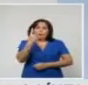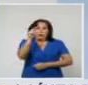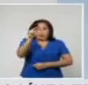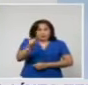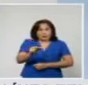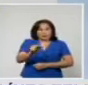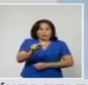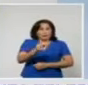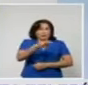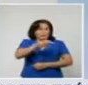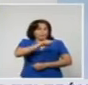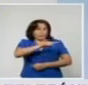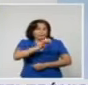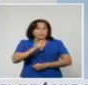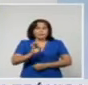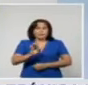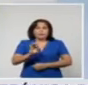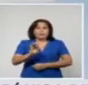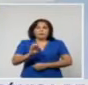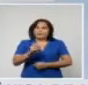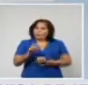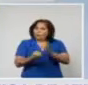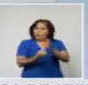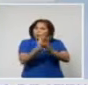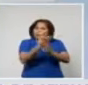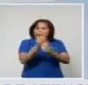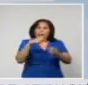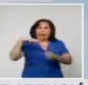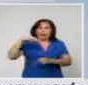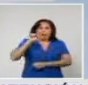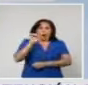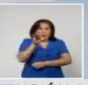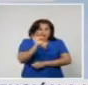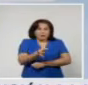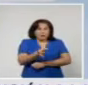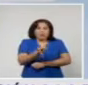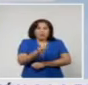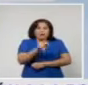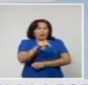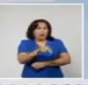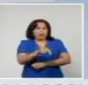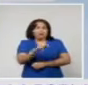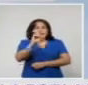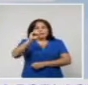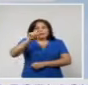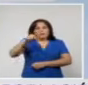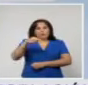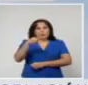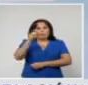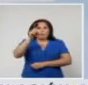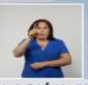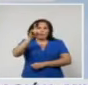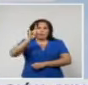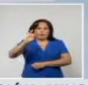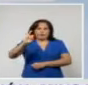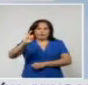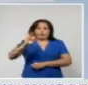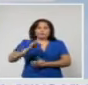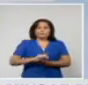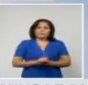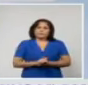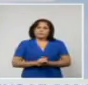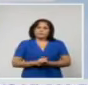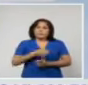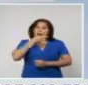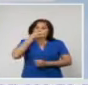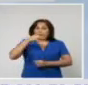caso autóctono del territorio, se mantiene la tasa de 0,17. Es decir, que en Pinar